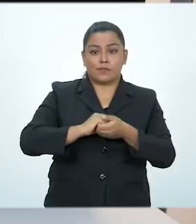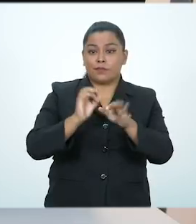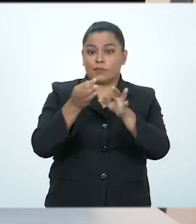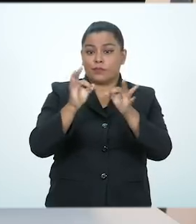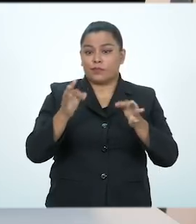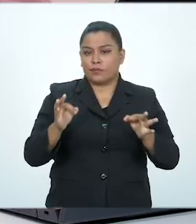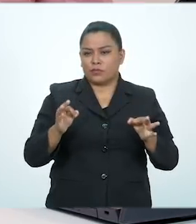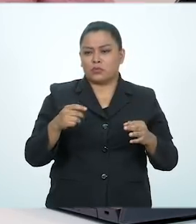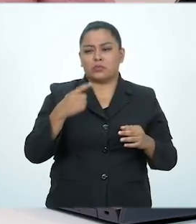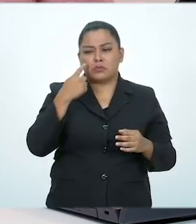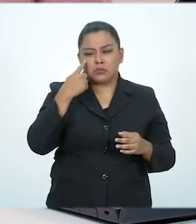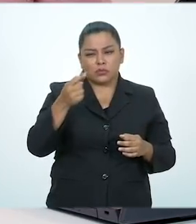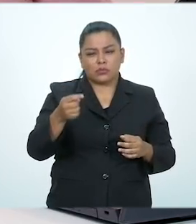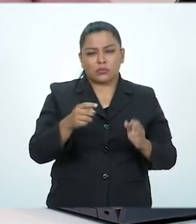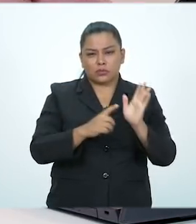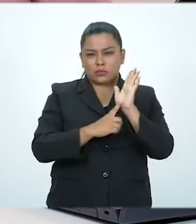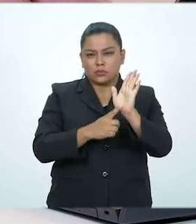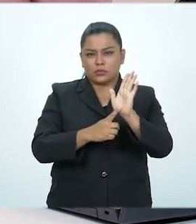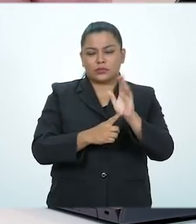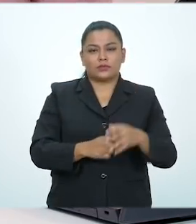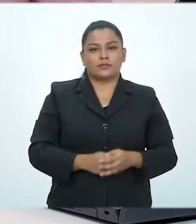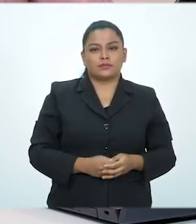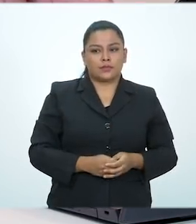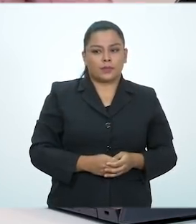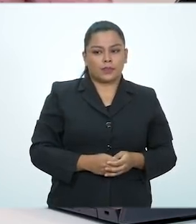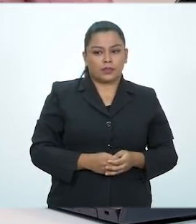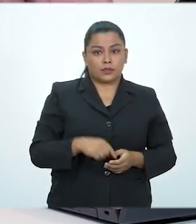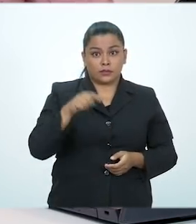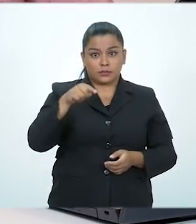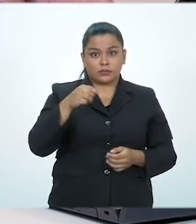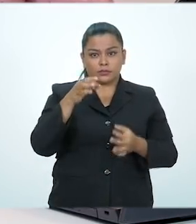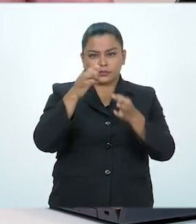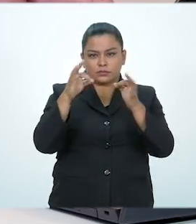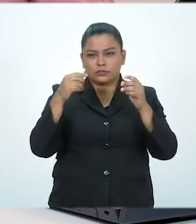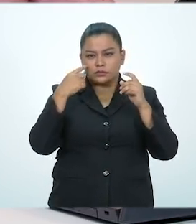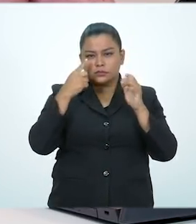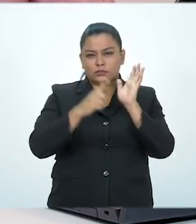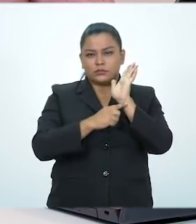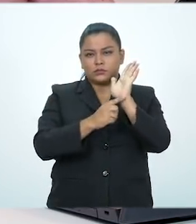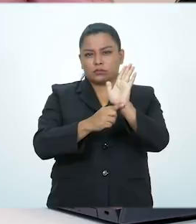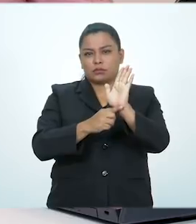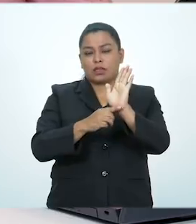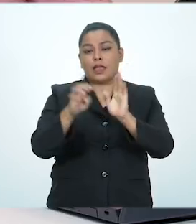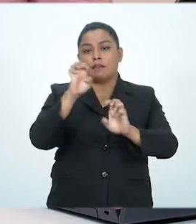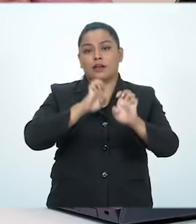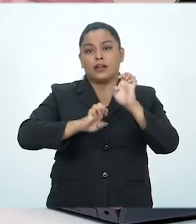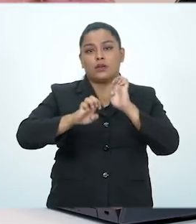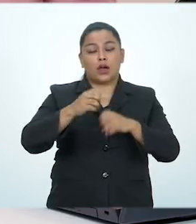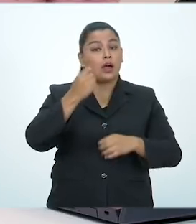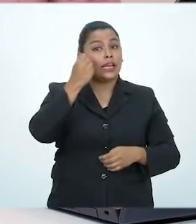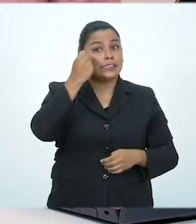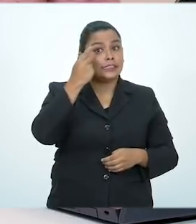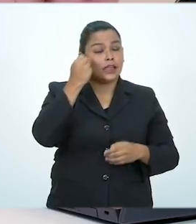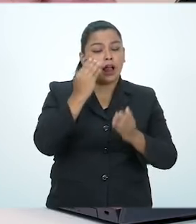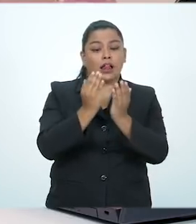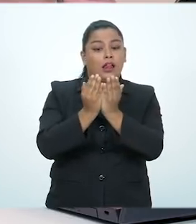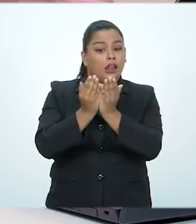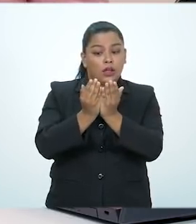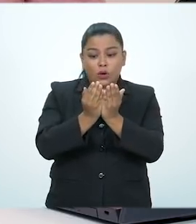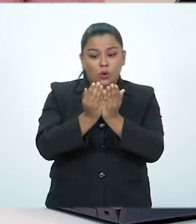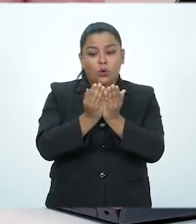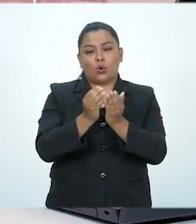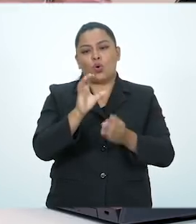un texto, como se observa en pantalla. A través de este texto nosotros evaluamos la comprensión lectora,